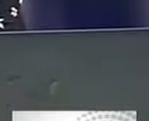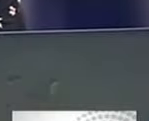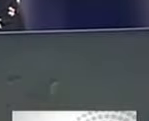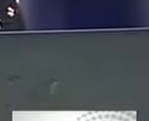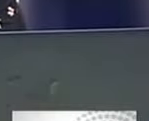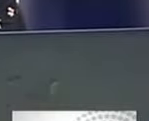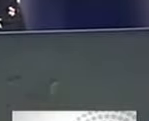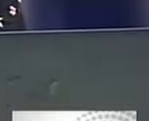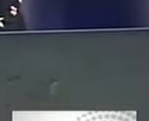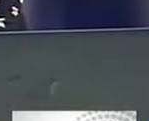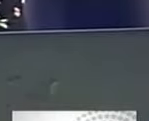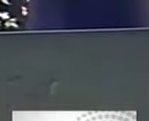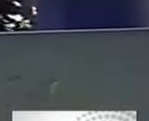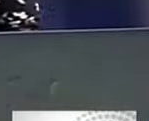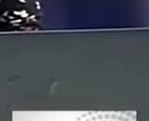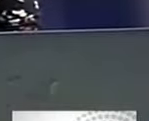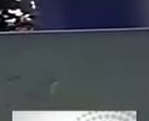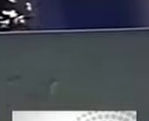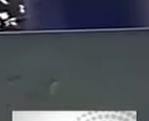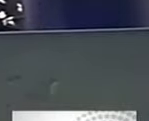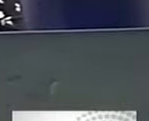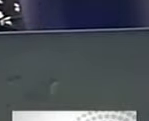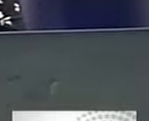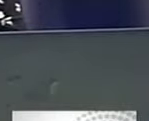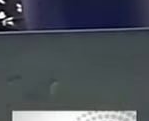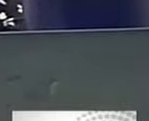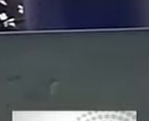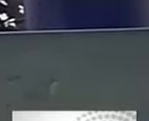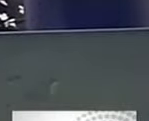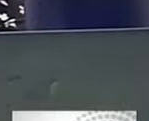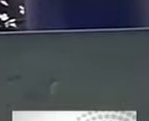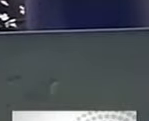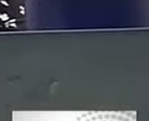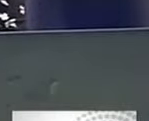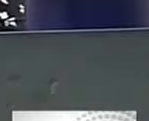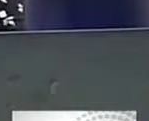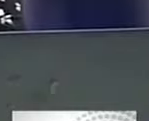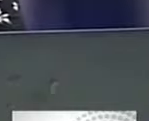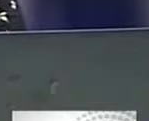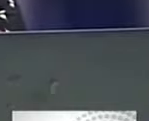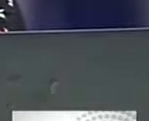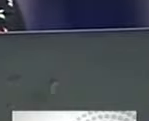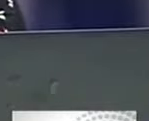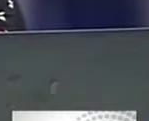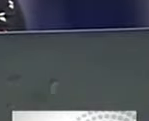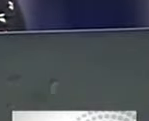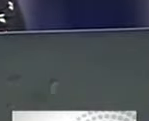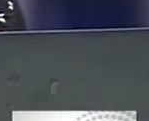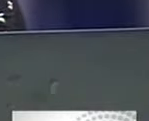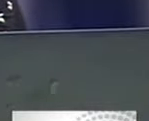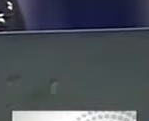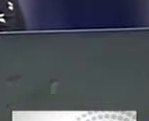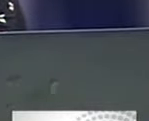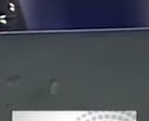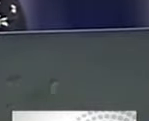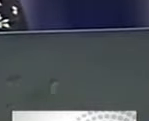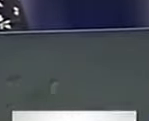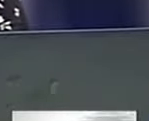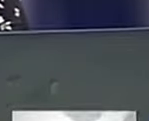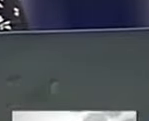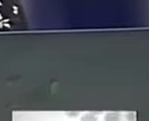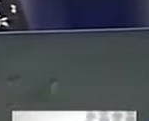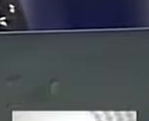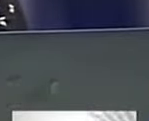a adoptar en líneas generales, ¿no? La jefa del gabinete, por ejemplo, propuso al Congreso un